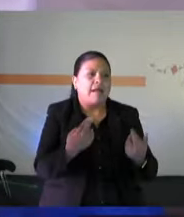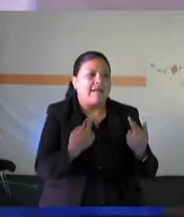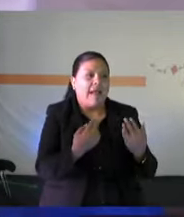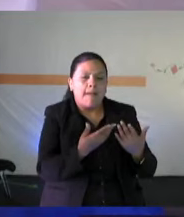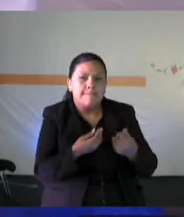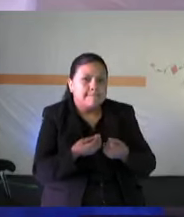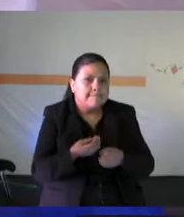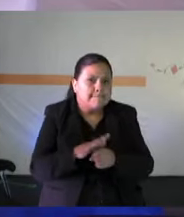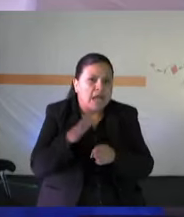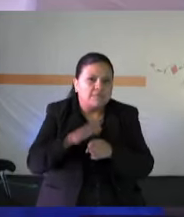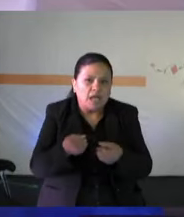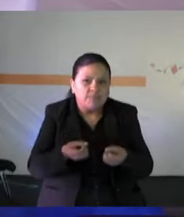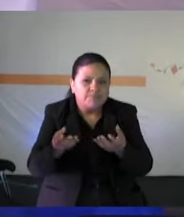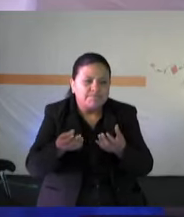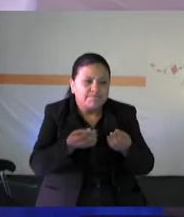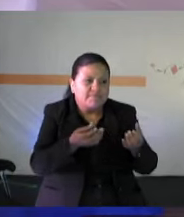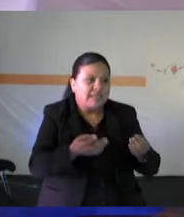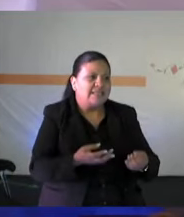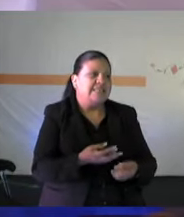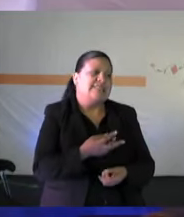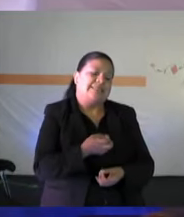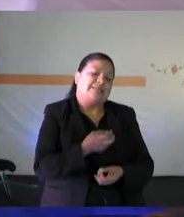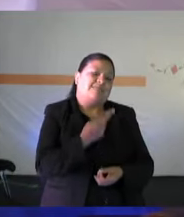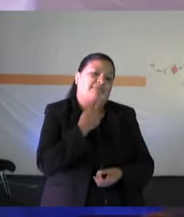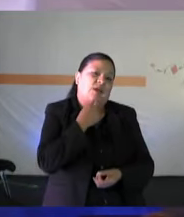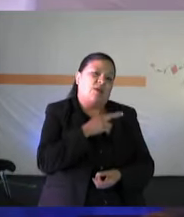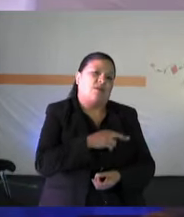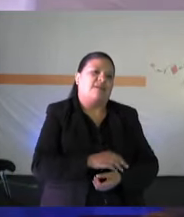Son bien consentidores. Son los mejores de los mejores.